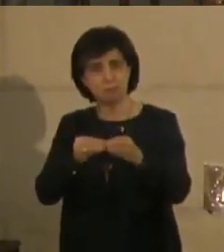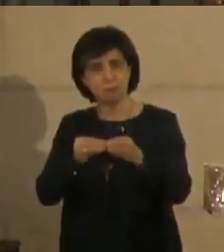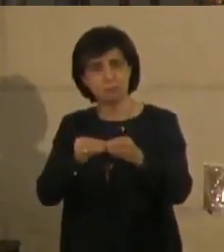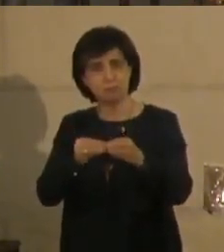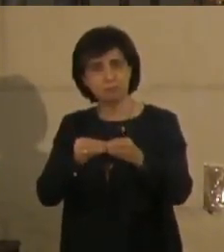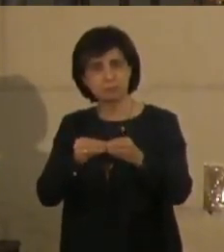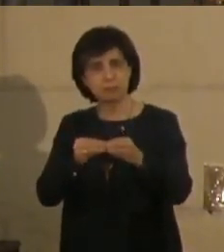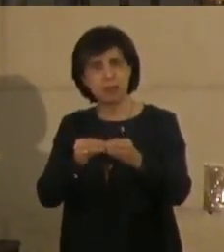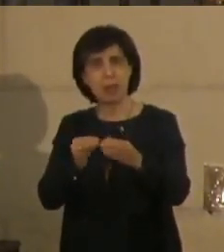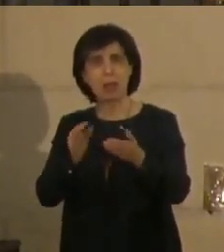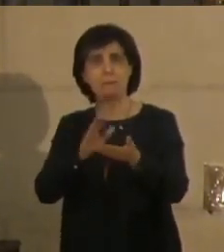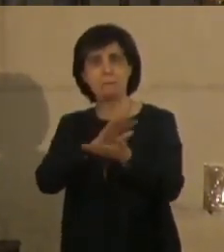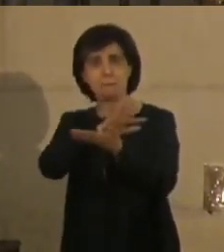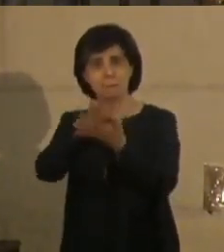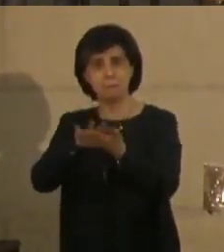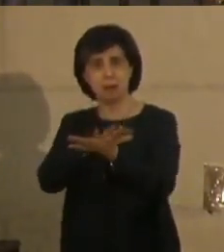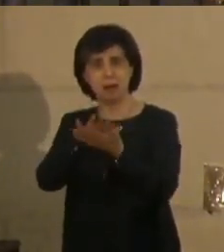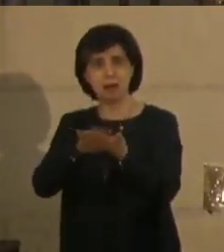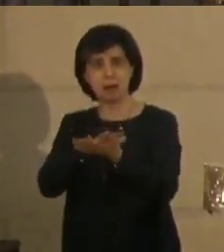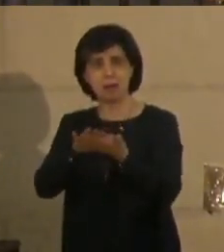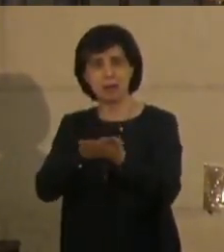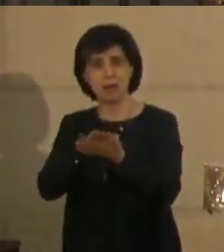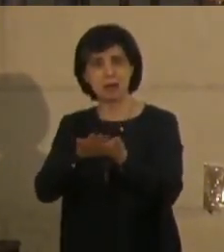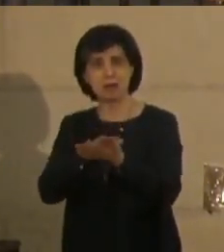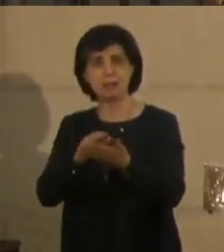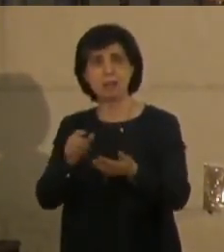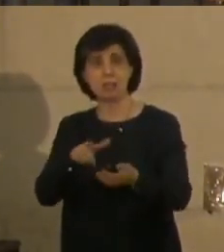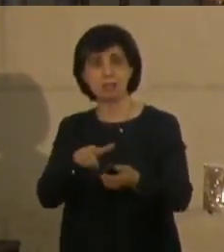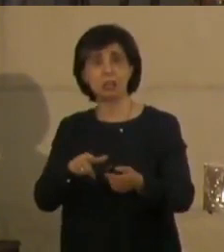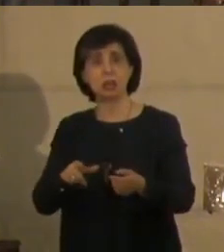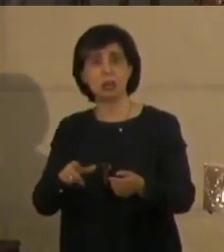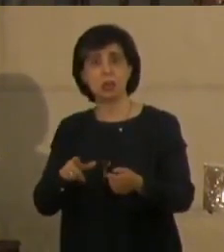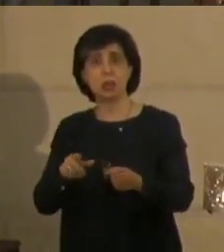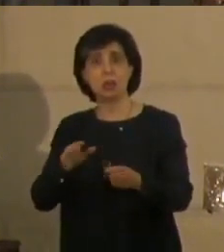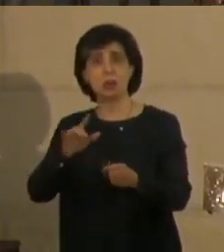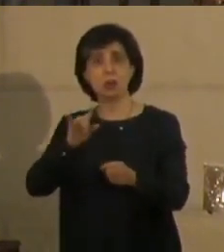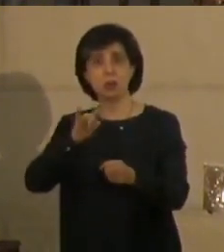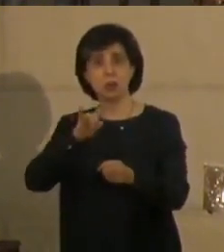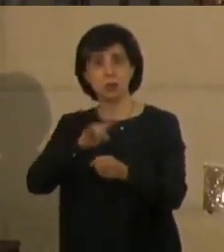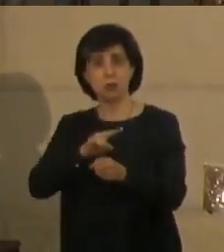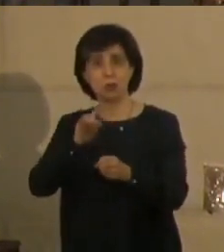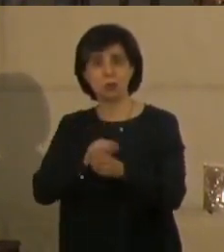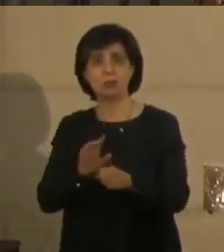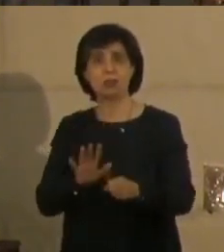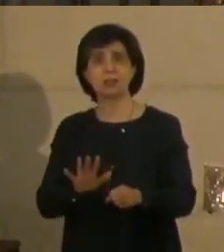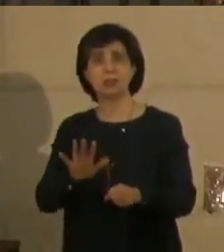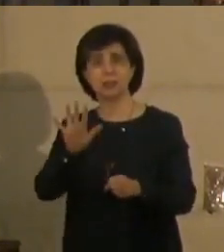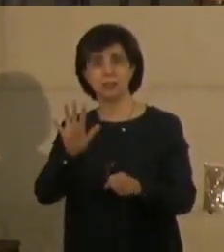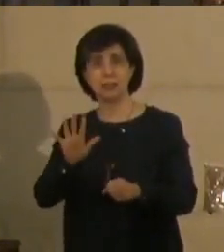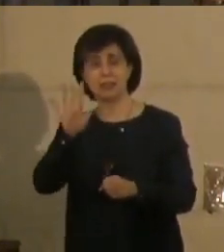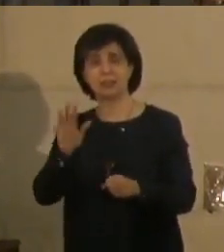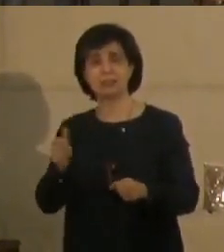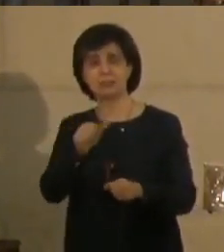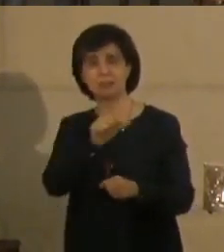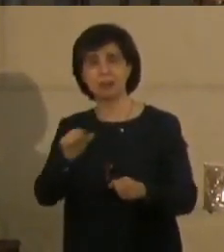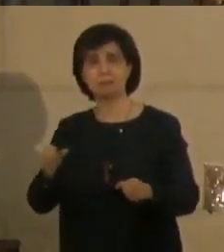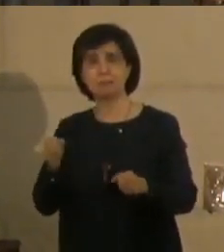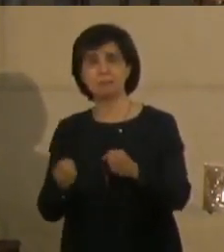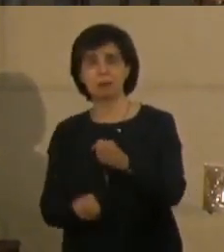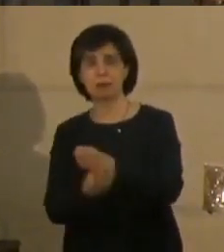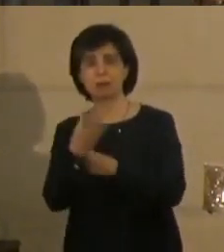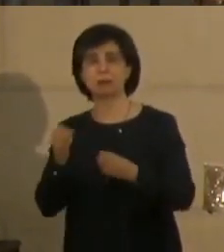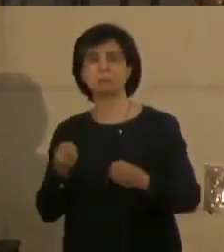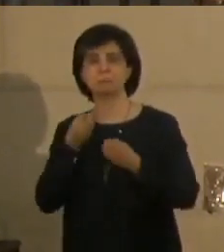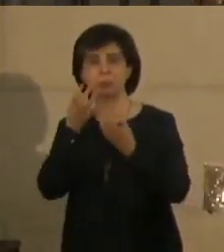esta palabra que en este lunes de la quinta semana de Pascua acabamos